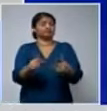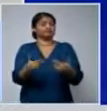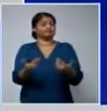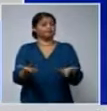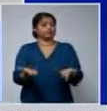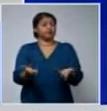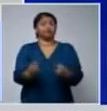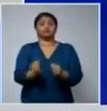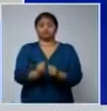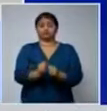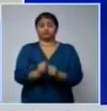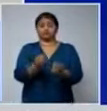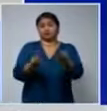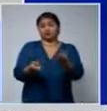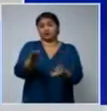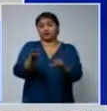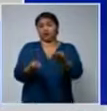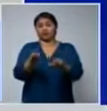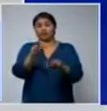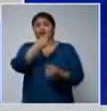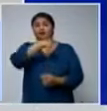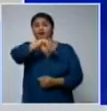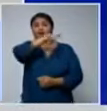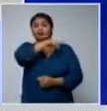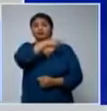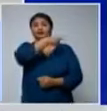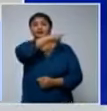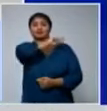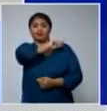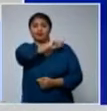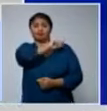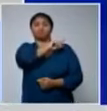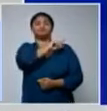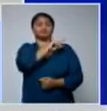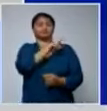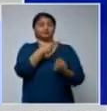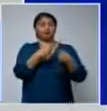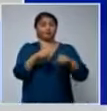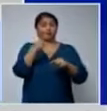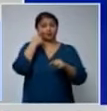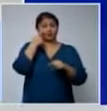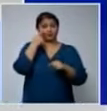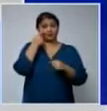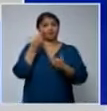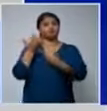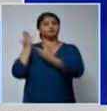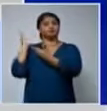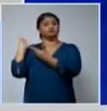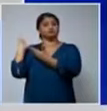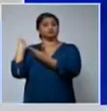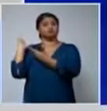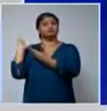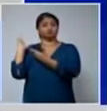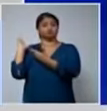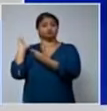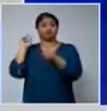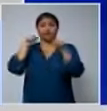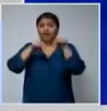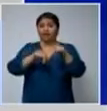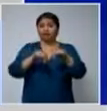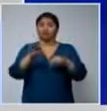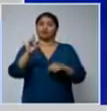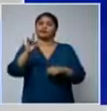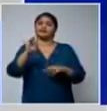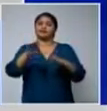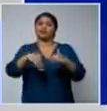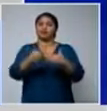día anterior, pero de todas formas fíjense cómo el comportamiento, estos son los últimos 15 días,